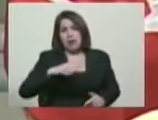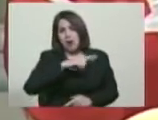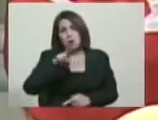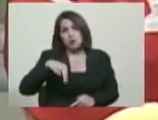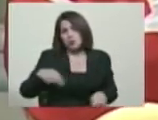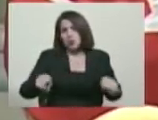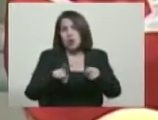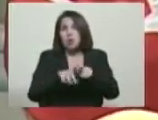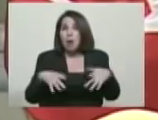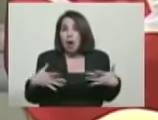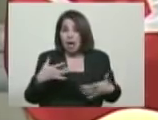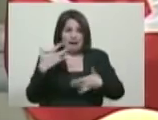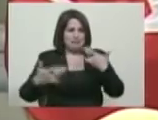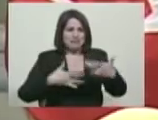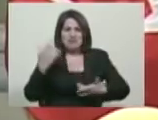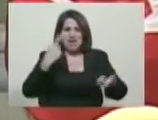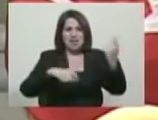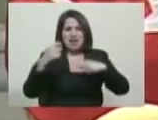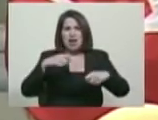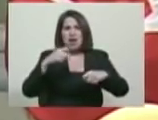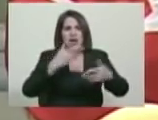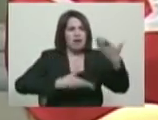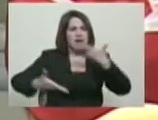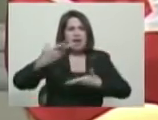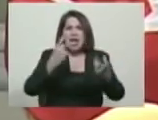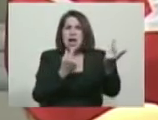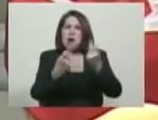nuestras actividades económicas y comerciales.